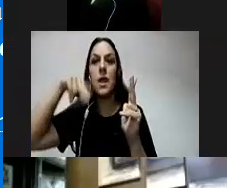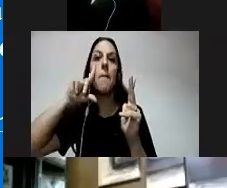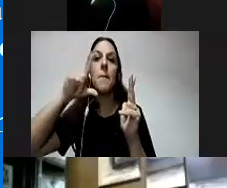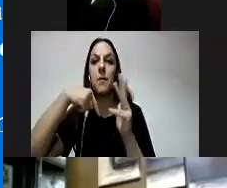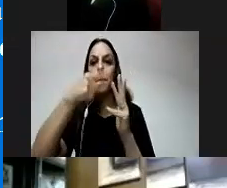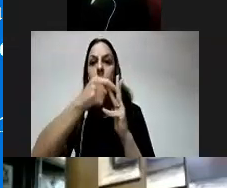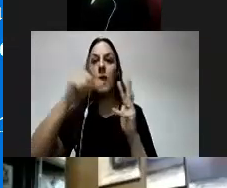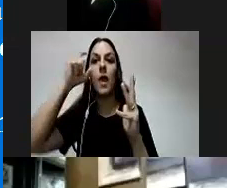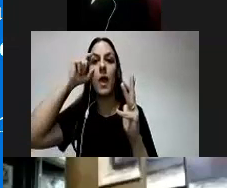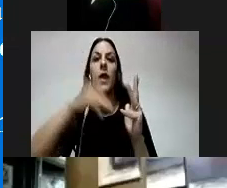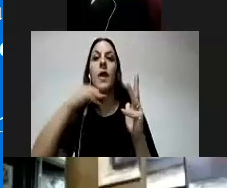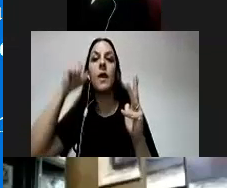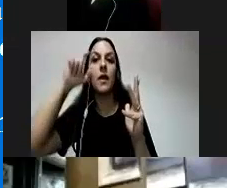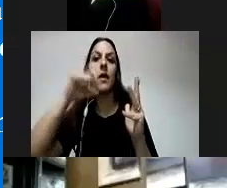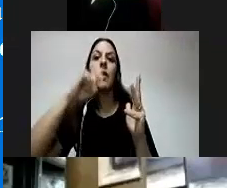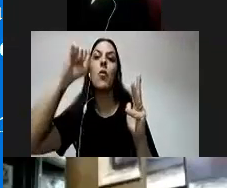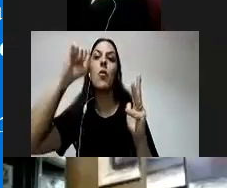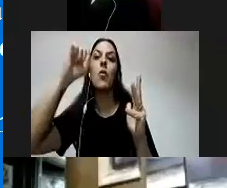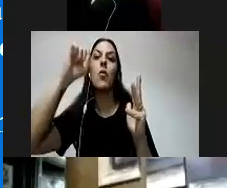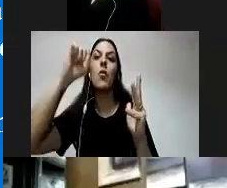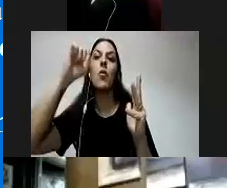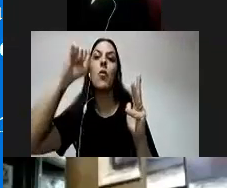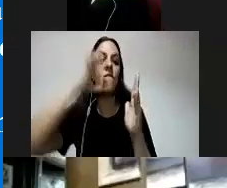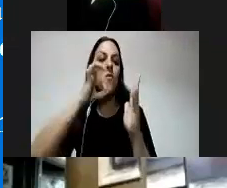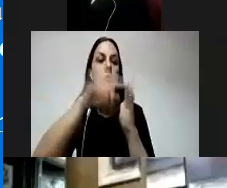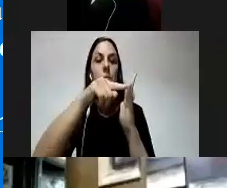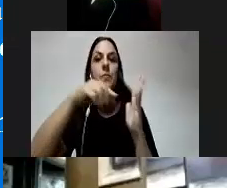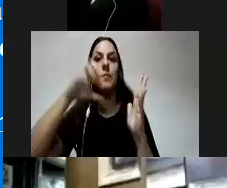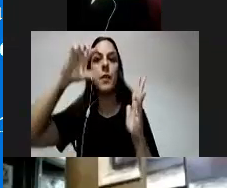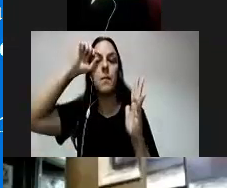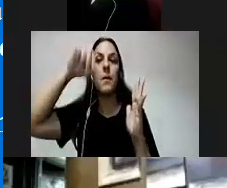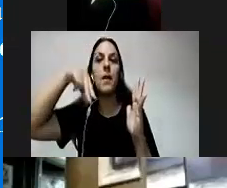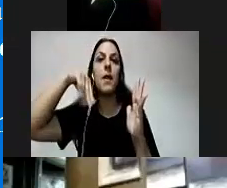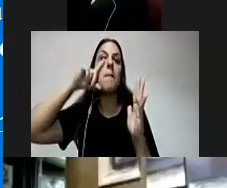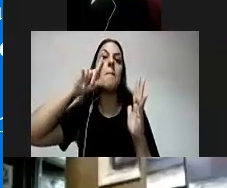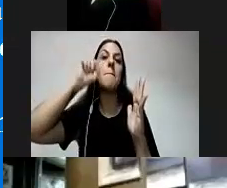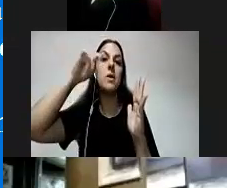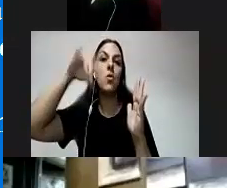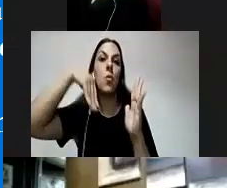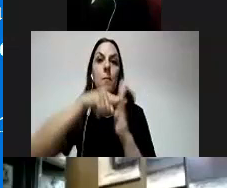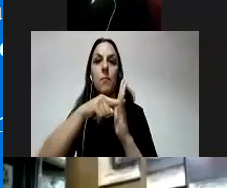premium, de los cuales ninguna de estos servicios está